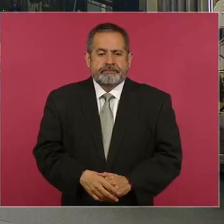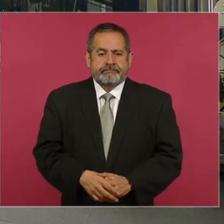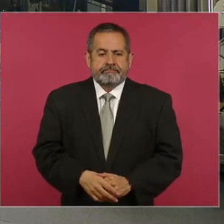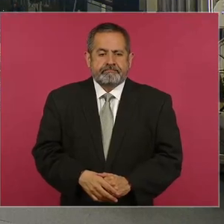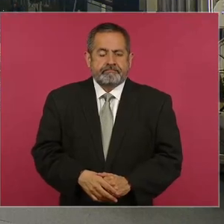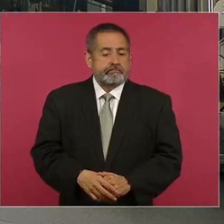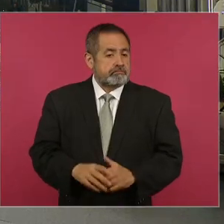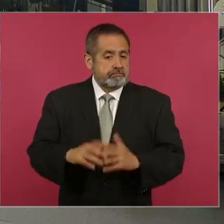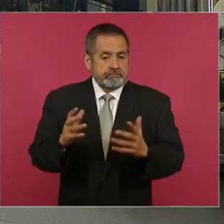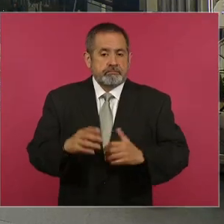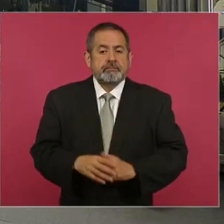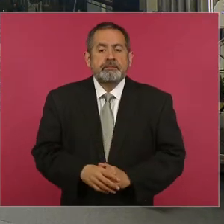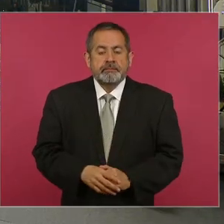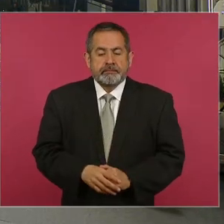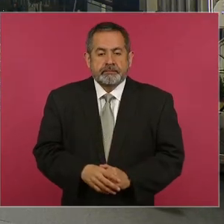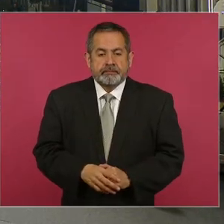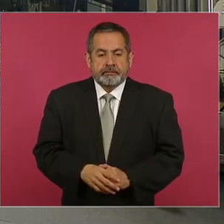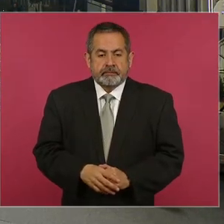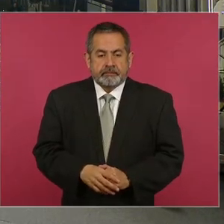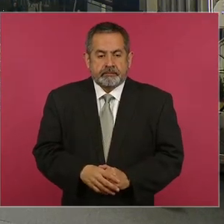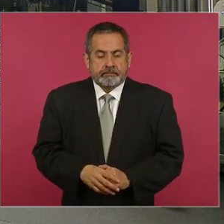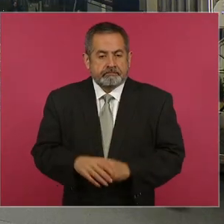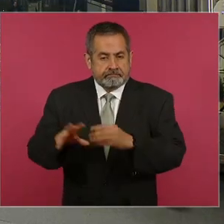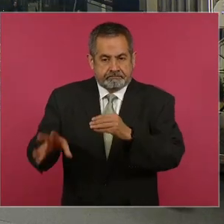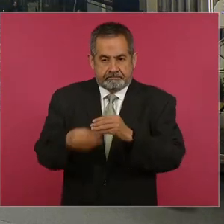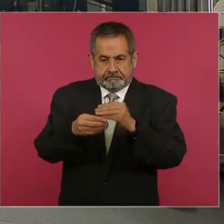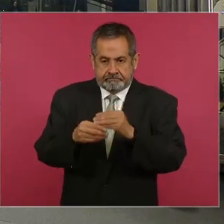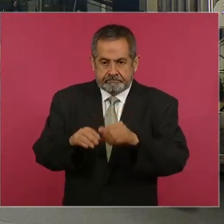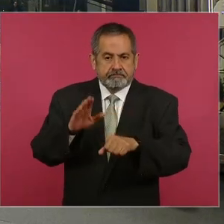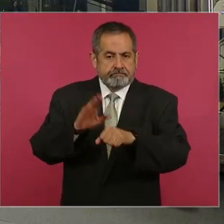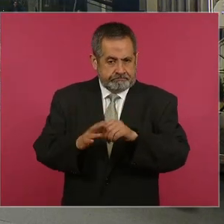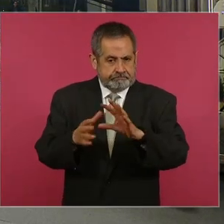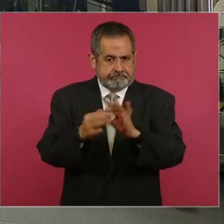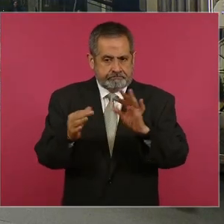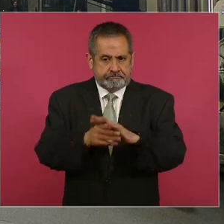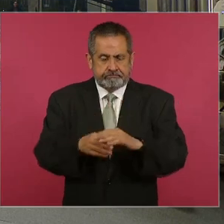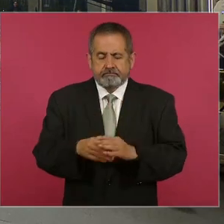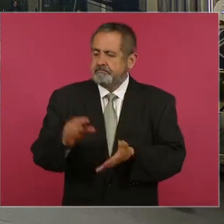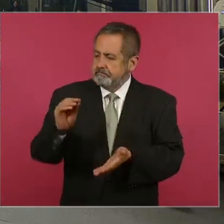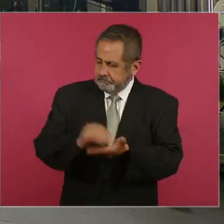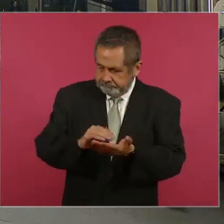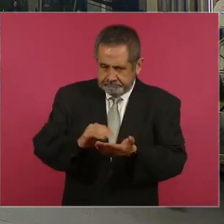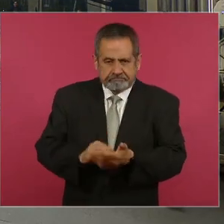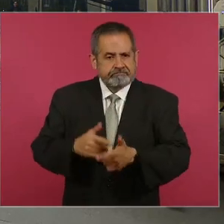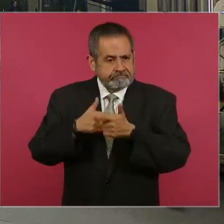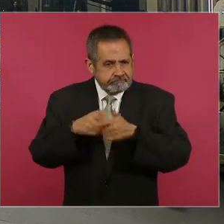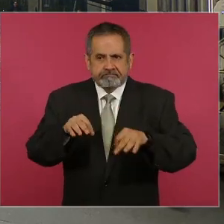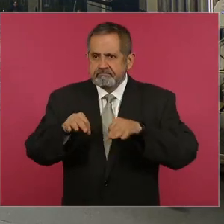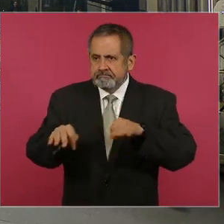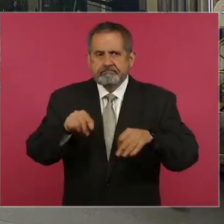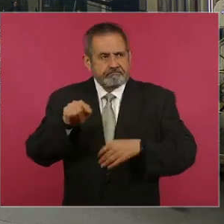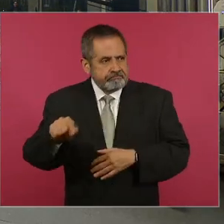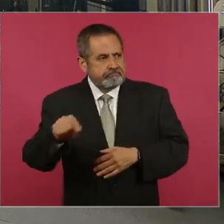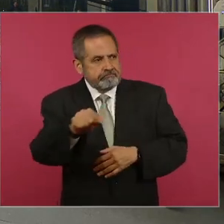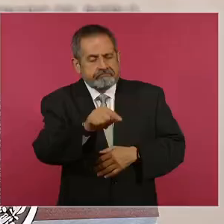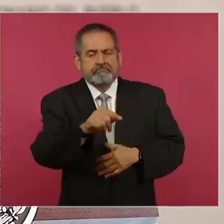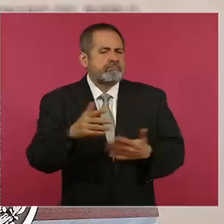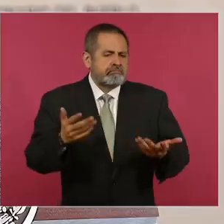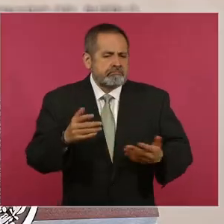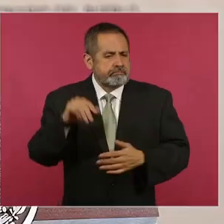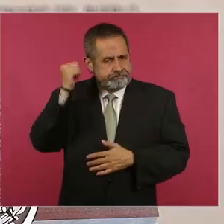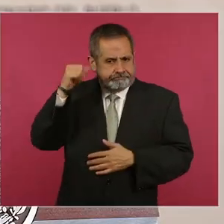Bueno, pues nada más agregar que se sigue trabajando en